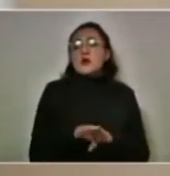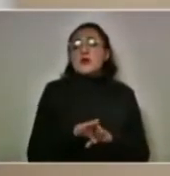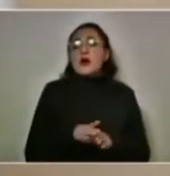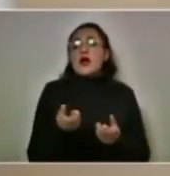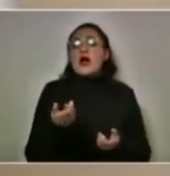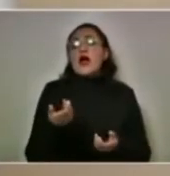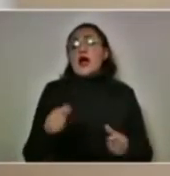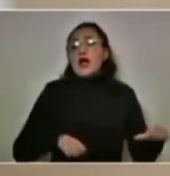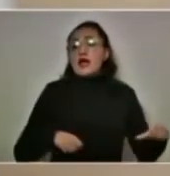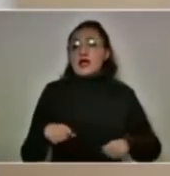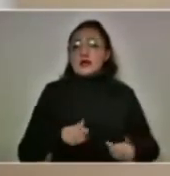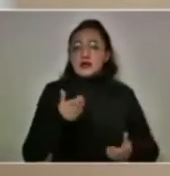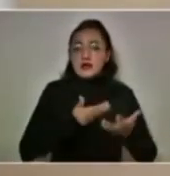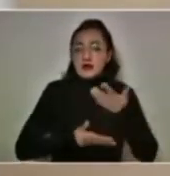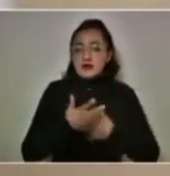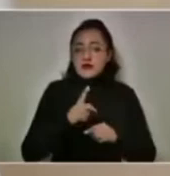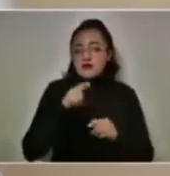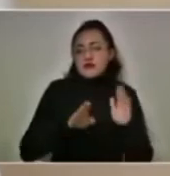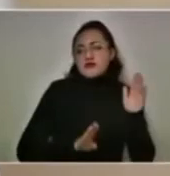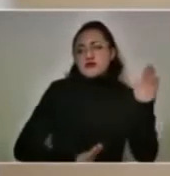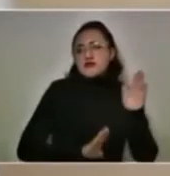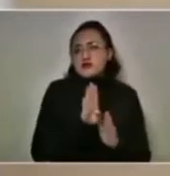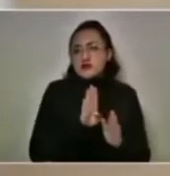económica nos puede volver a subir.